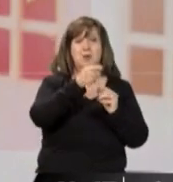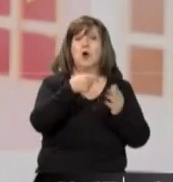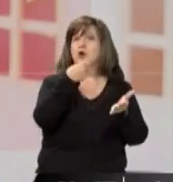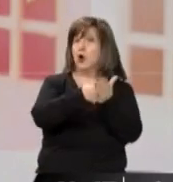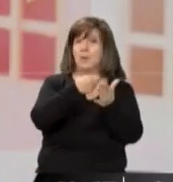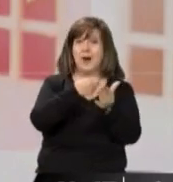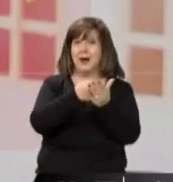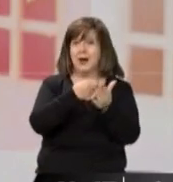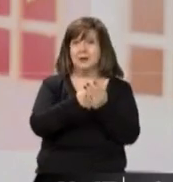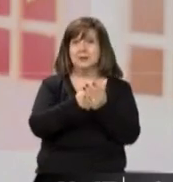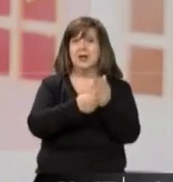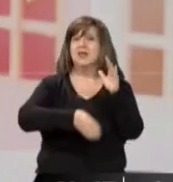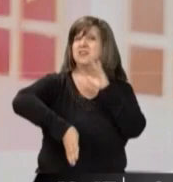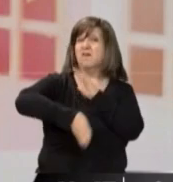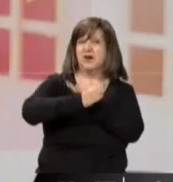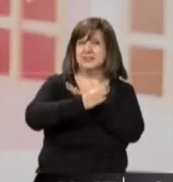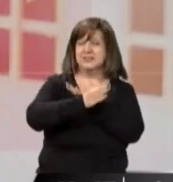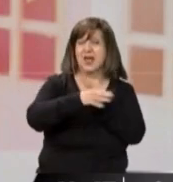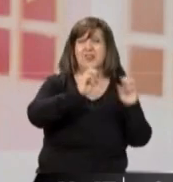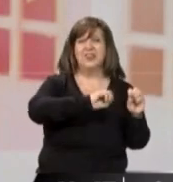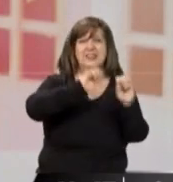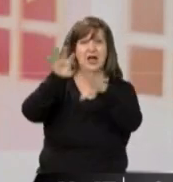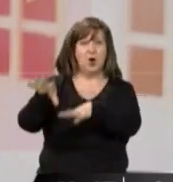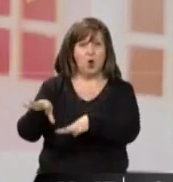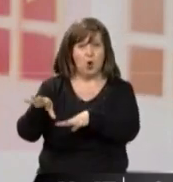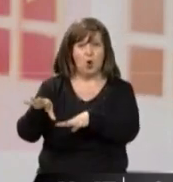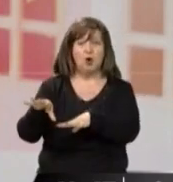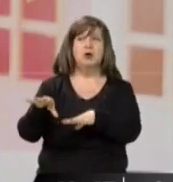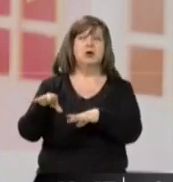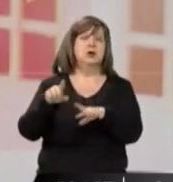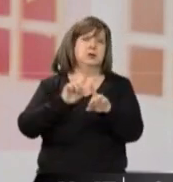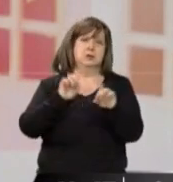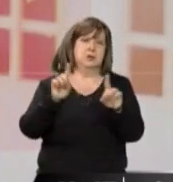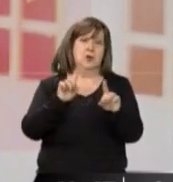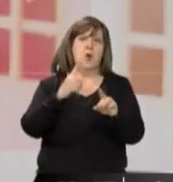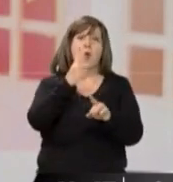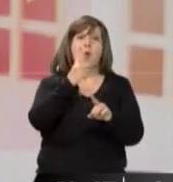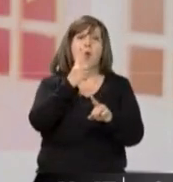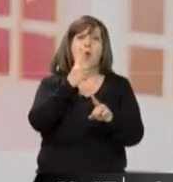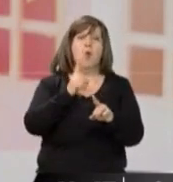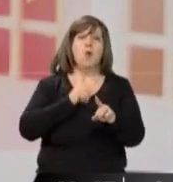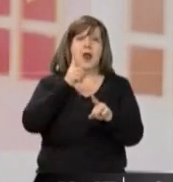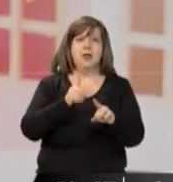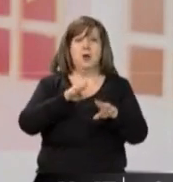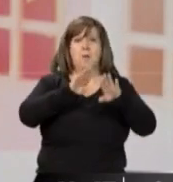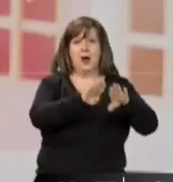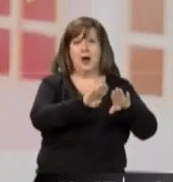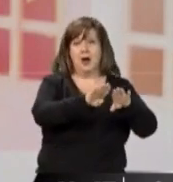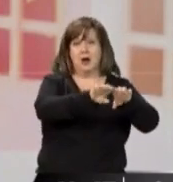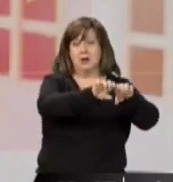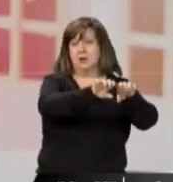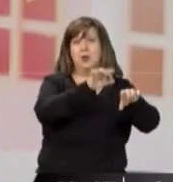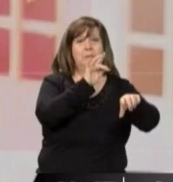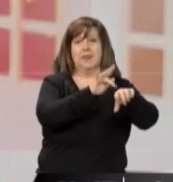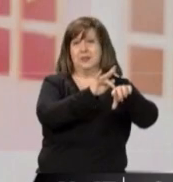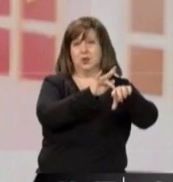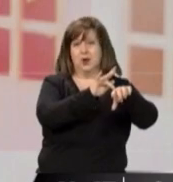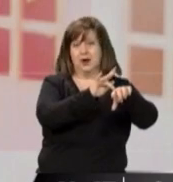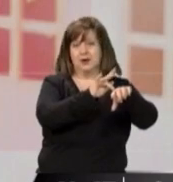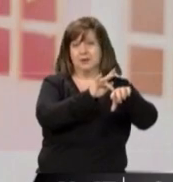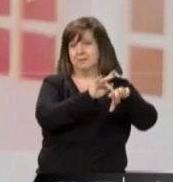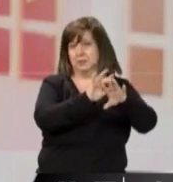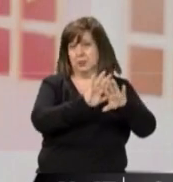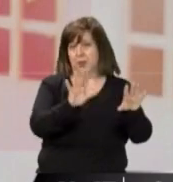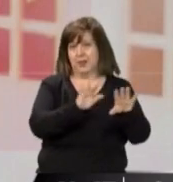y al menos hasta mediados del 2024 no habría modificaciones y quienes estén alcanzados por ganancias podrán deducir hasta